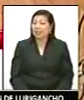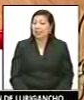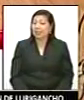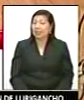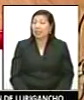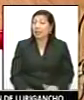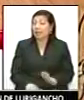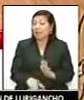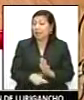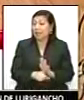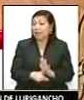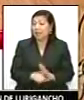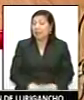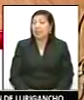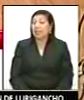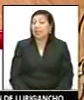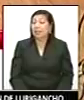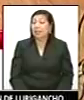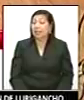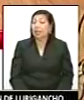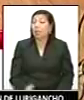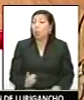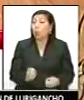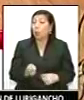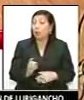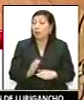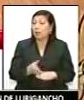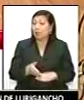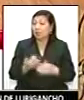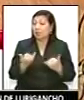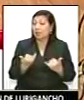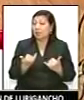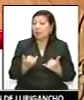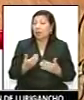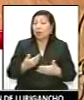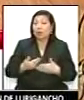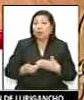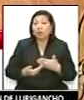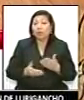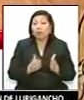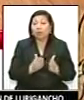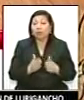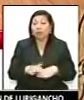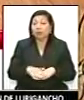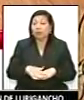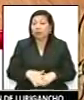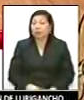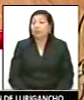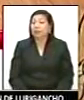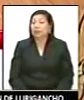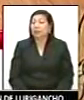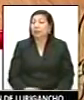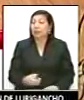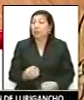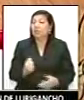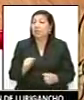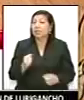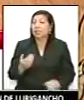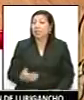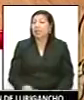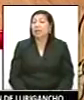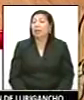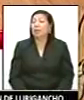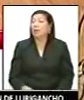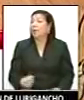la ley, desde su entrada en vigencia, se aplica a las consecuencias de las relaciones y situaciones jurídicas existentes y